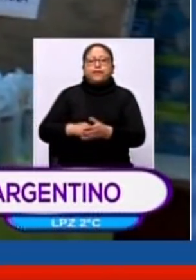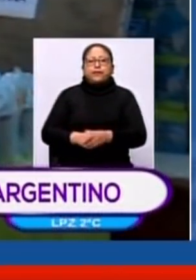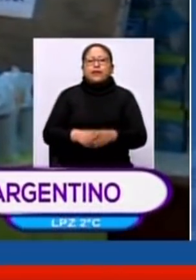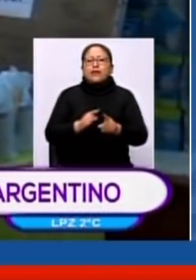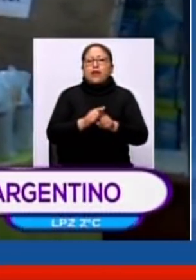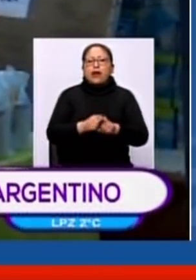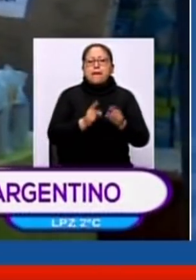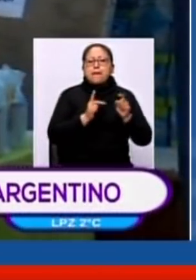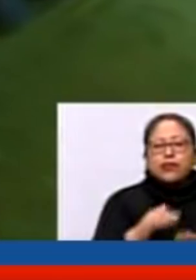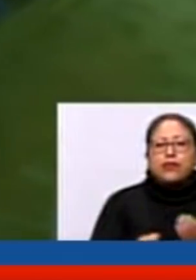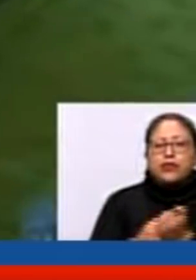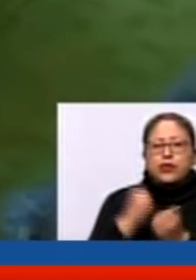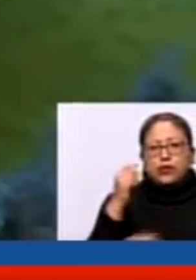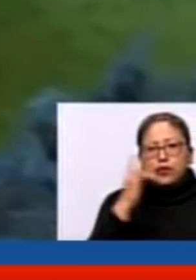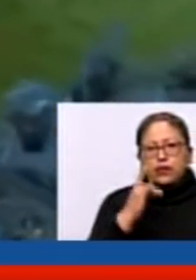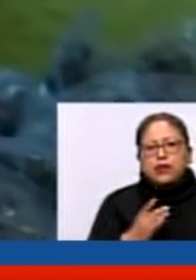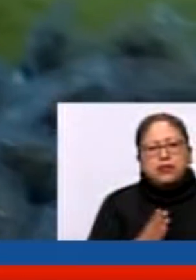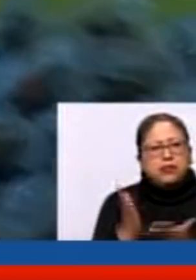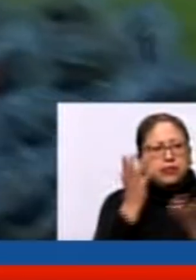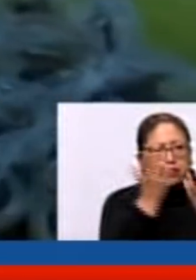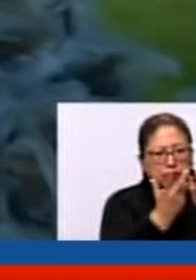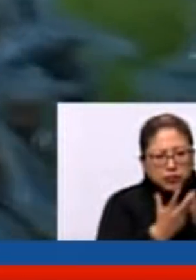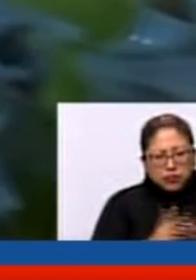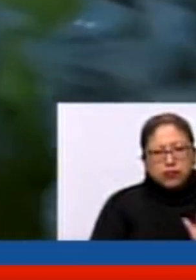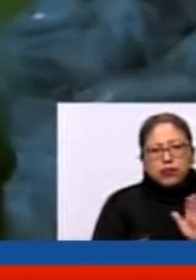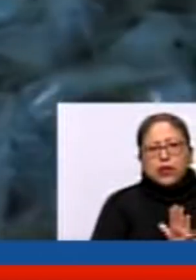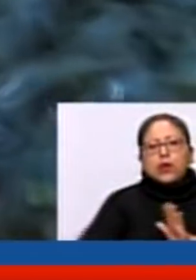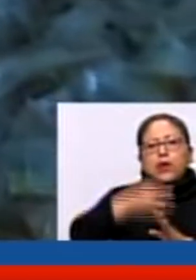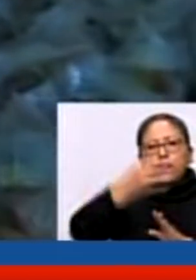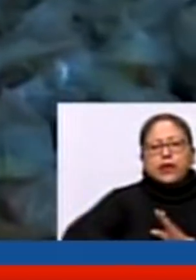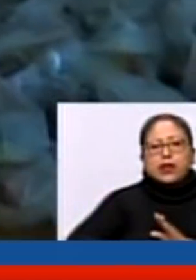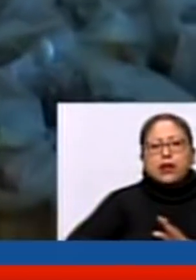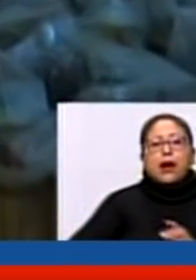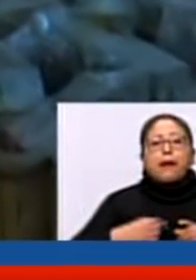Dale, lo compartimos. Estos